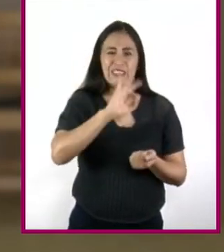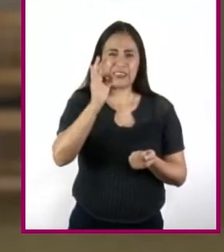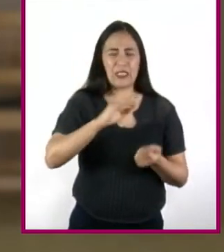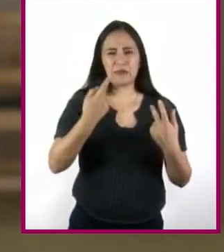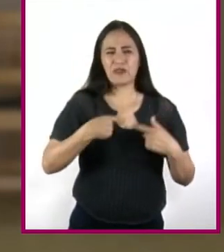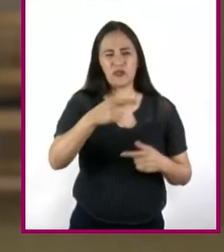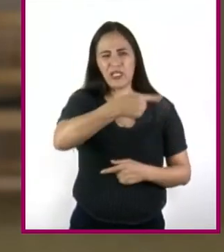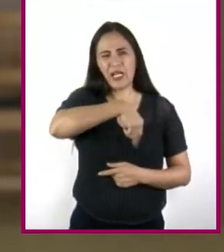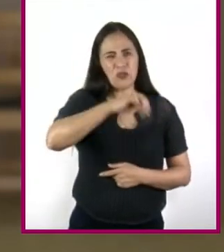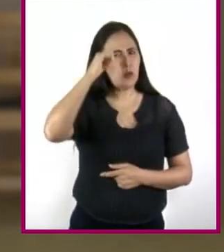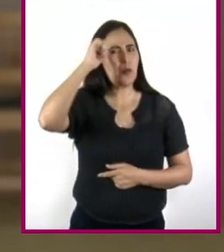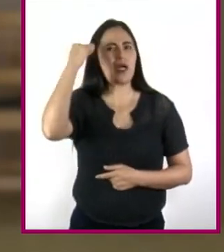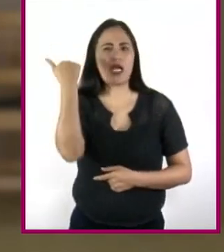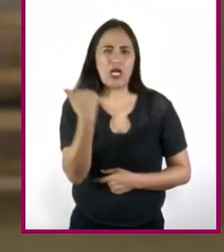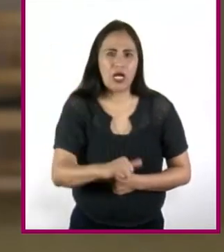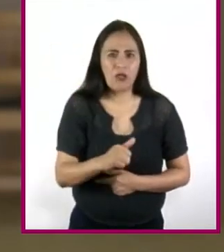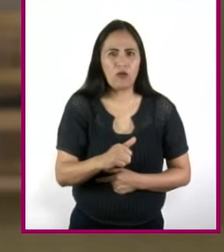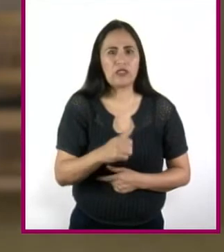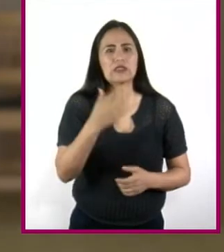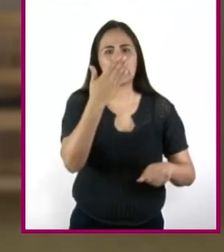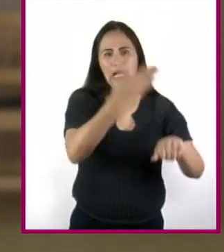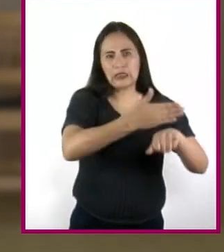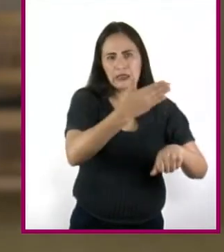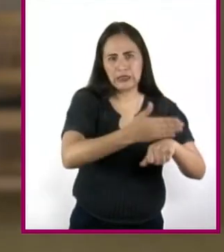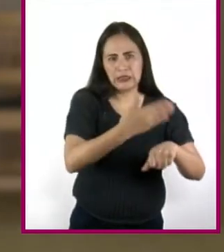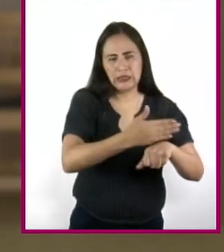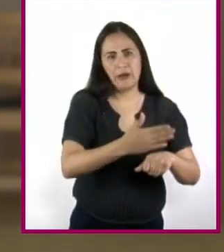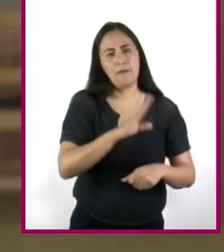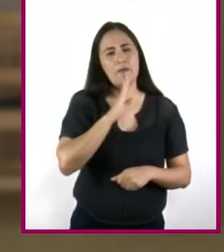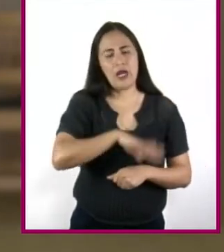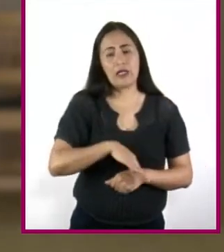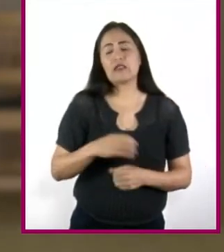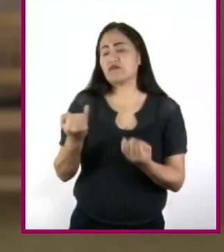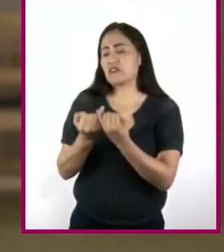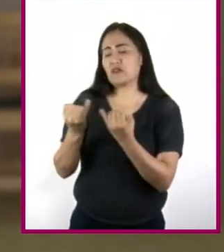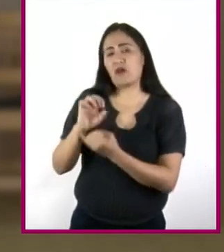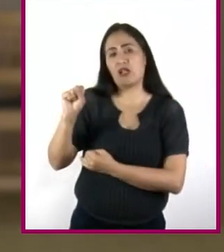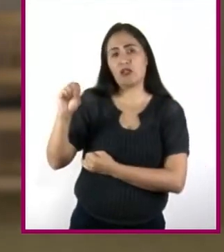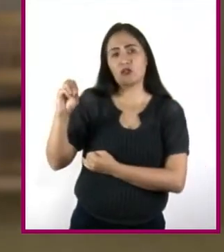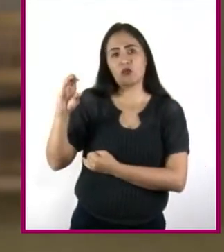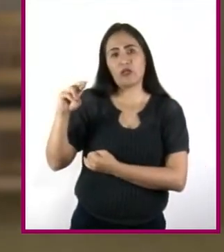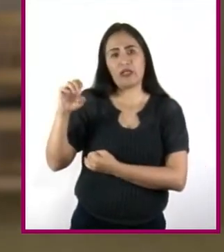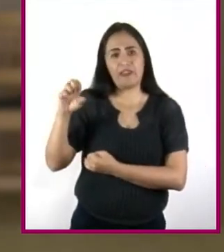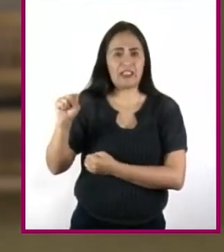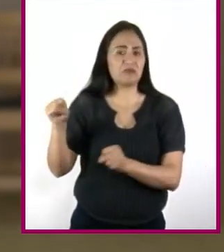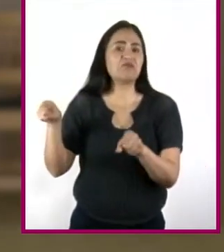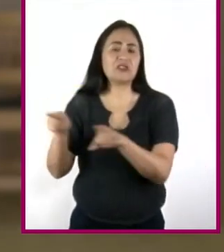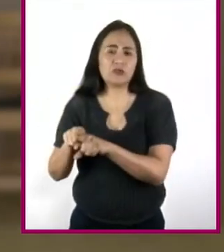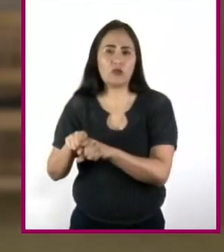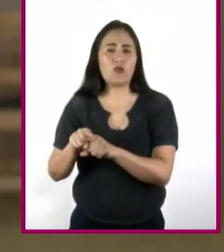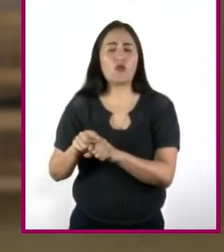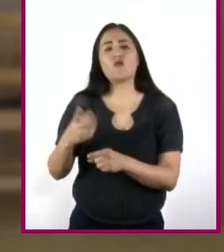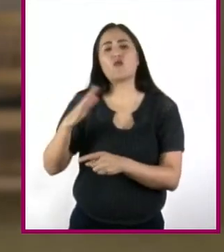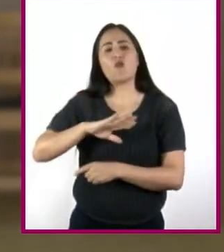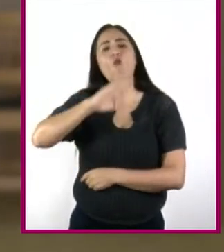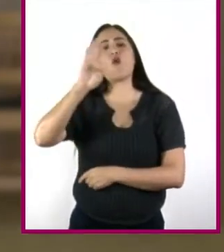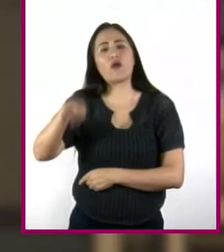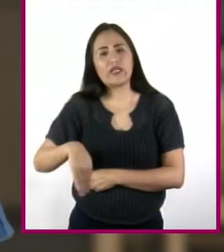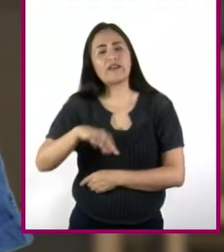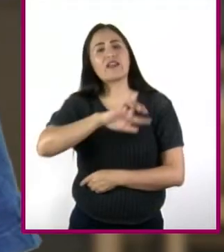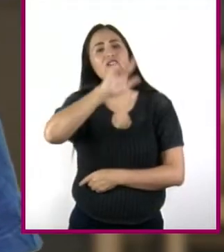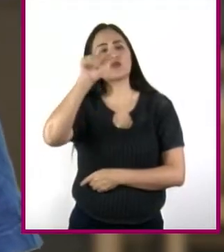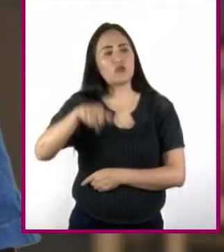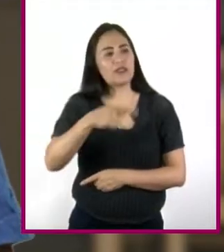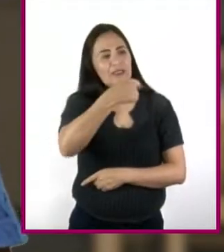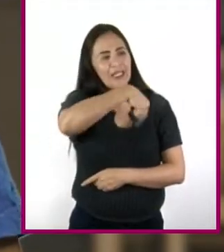los pecadores que las que tiene Sócrates para pensar que después de la muerte conoceremos a eminentes personas que nos enseñarán muchas cosas.